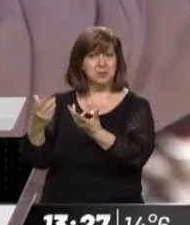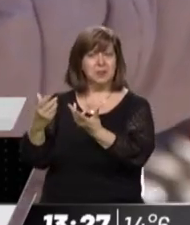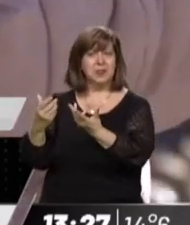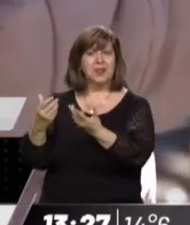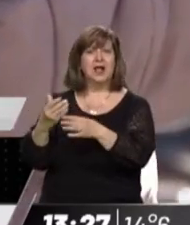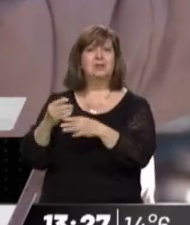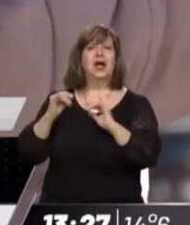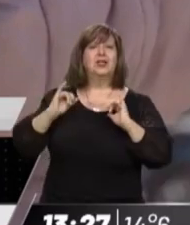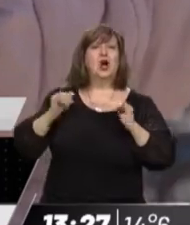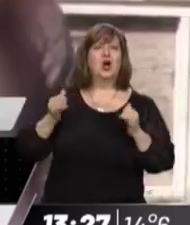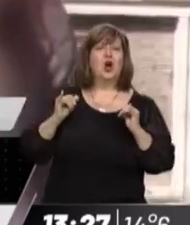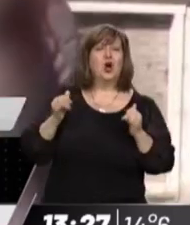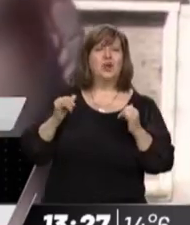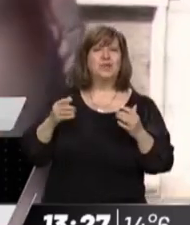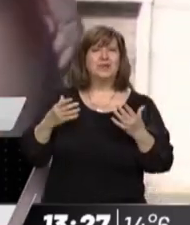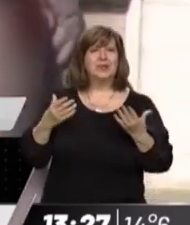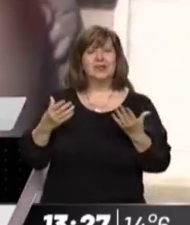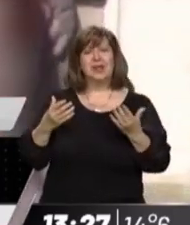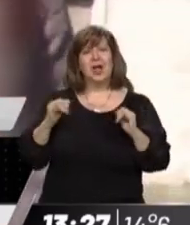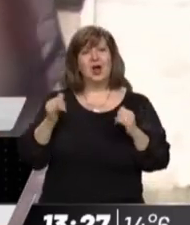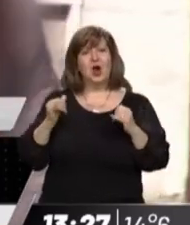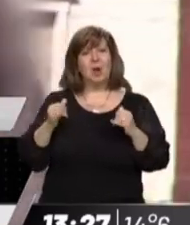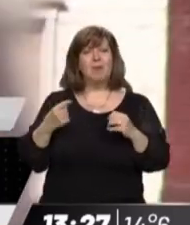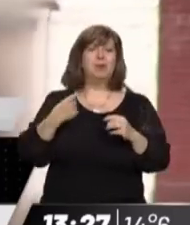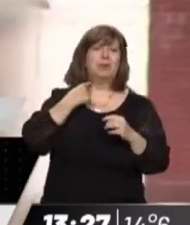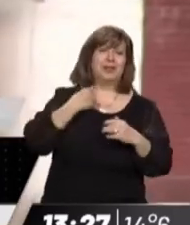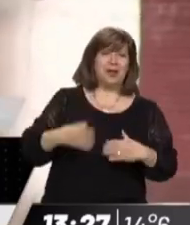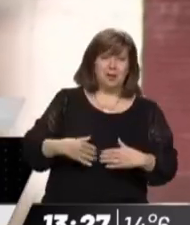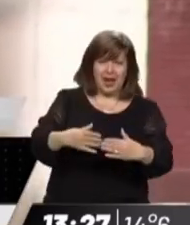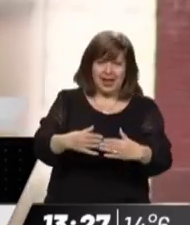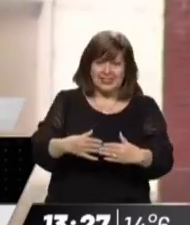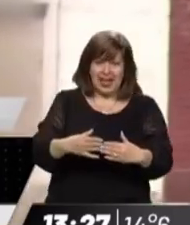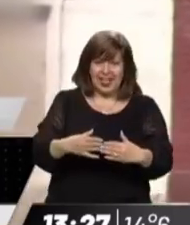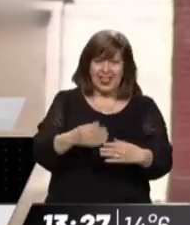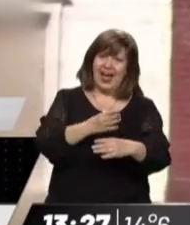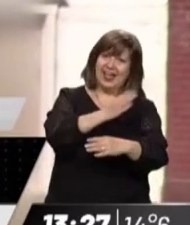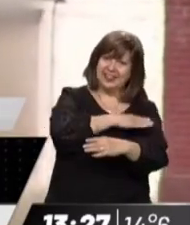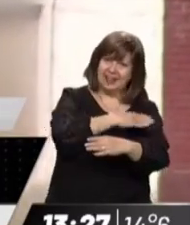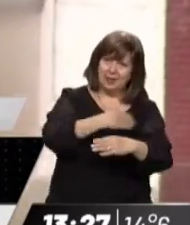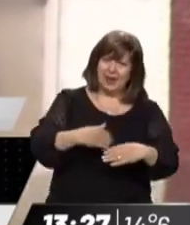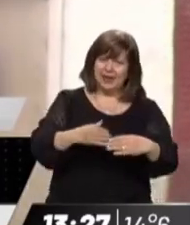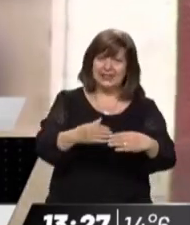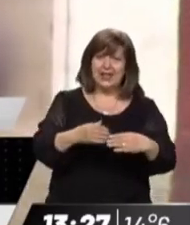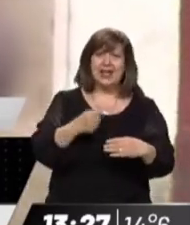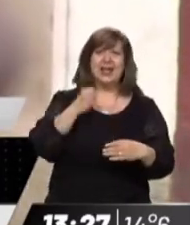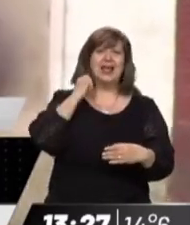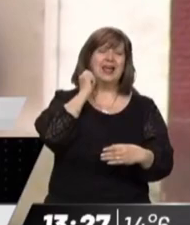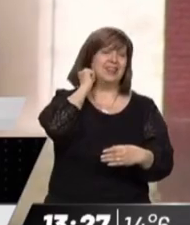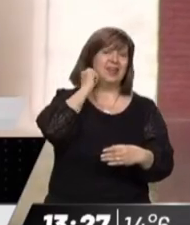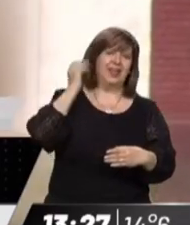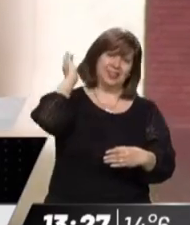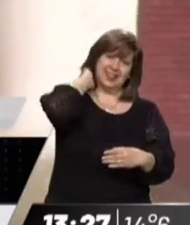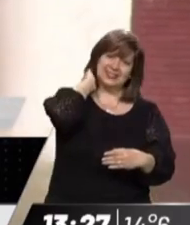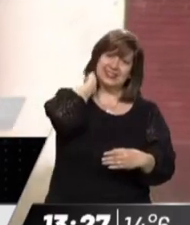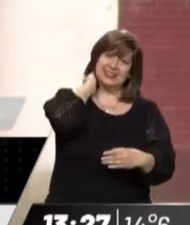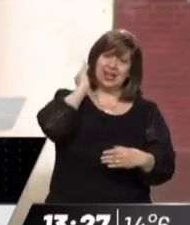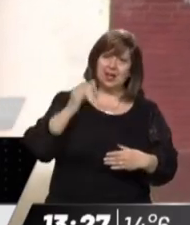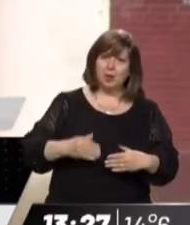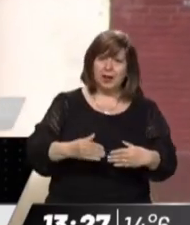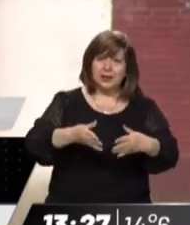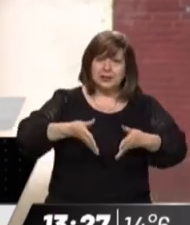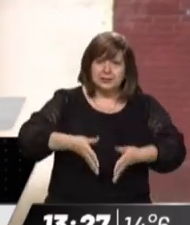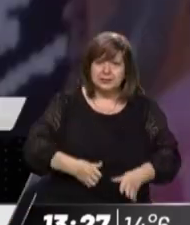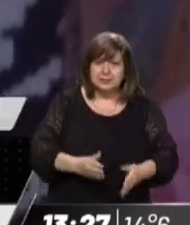pude vivir de joven por el tema de que me quedé embarazada muy chica, ¿no? A los 16 años yo tuve mi primer hijo,